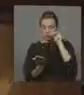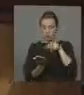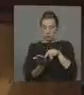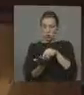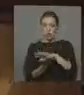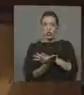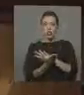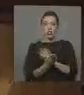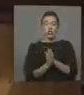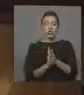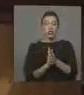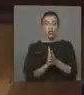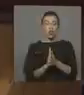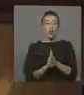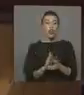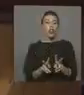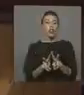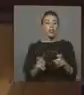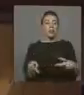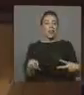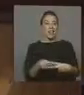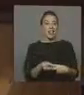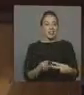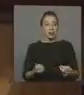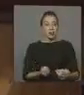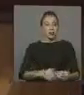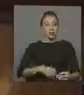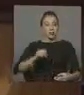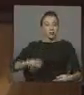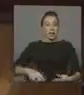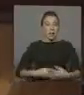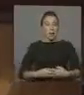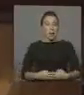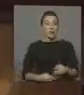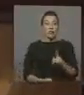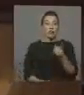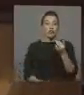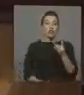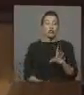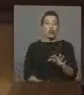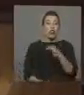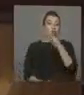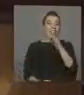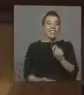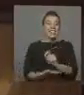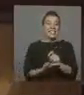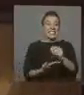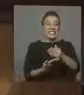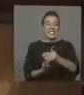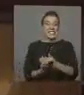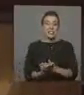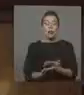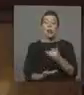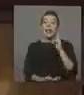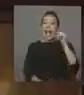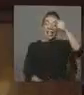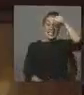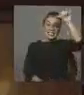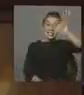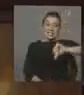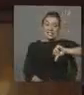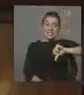de todos los casos de interrupciones de embarazos en Chile, sino solo de los indicados, ya que al estar